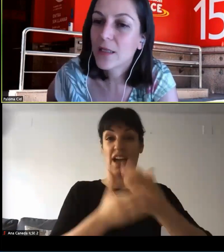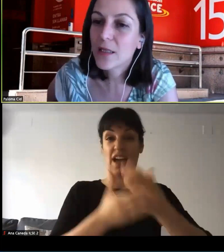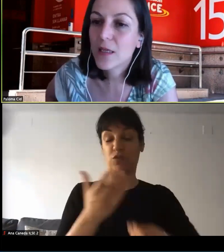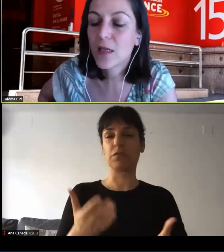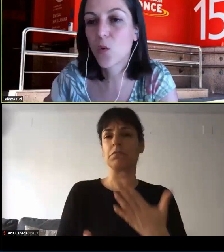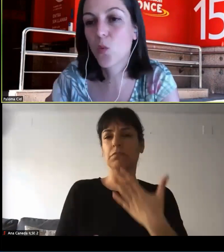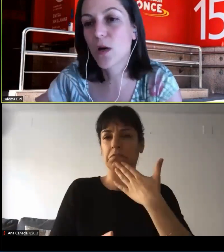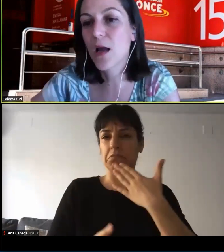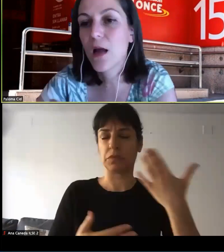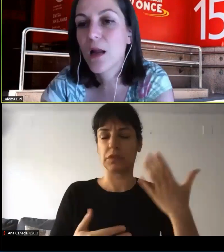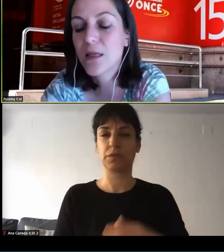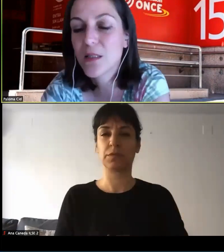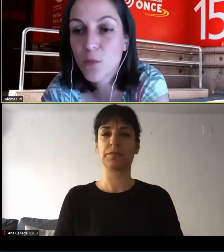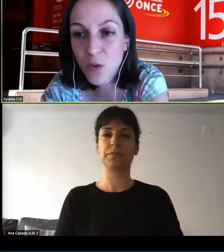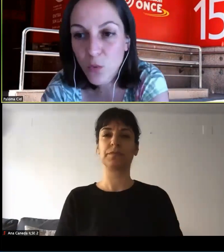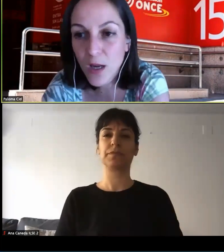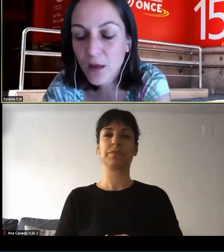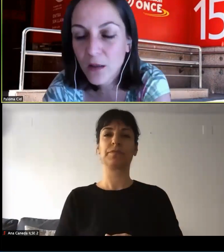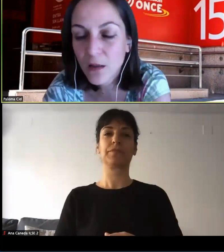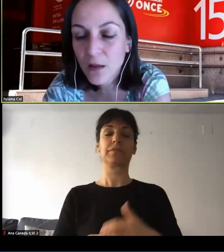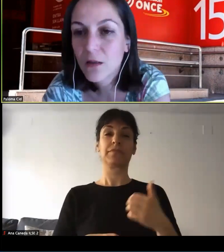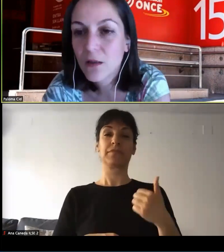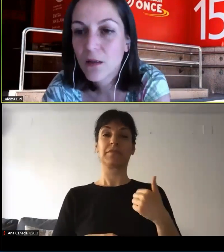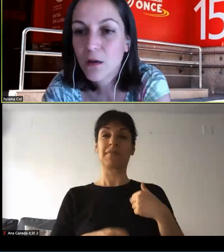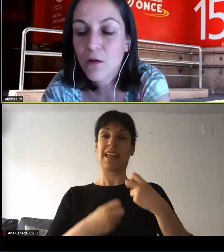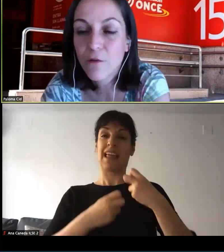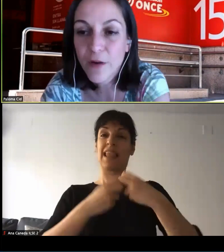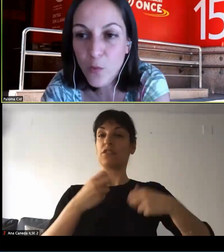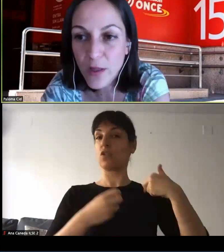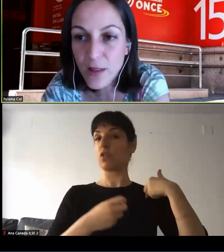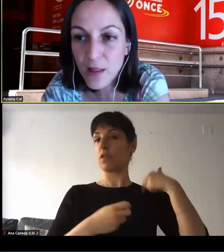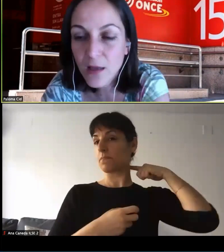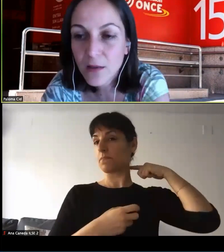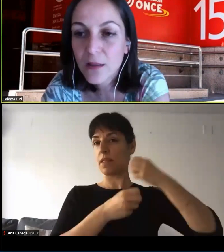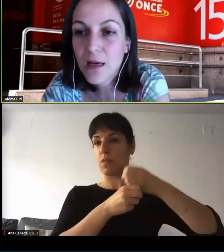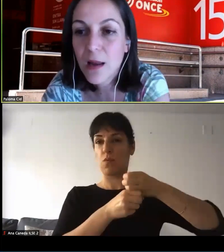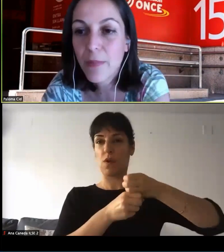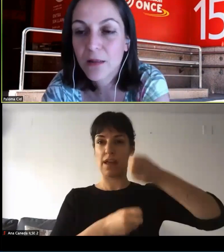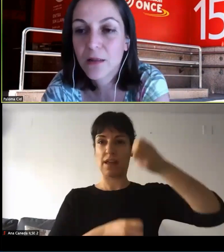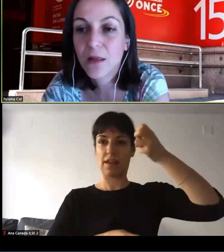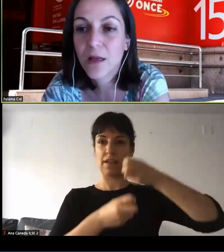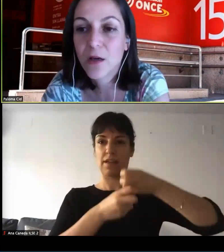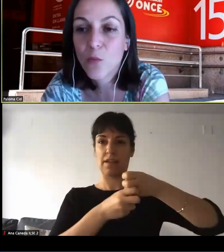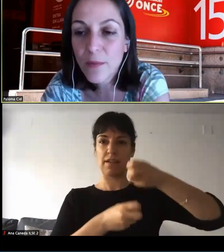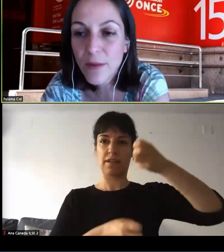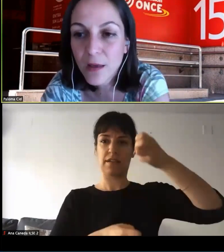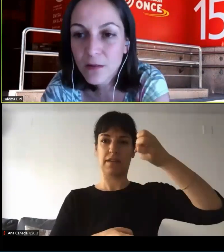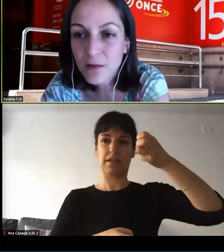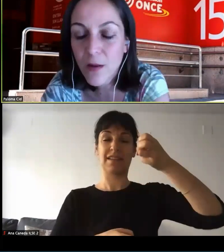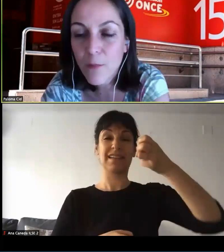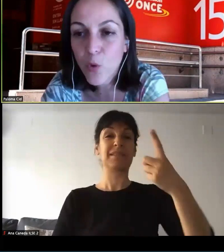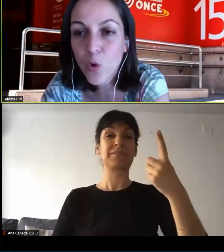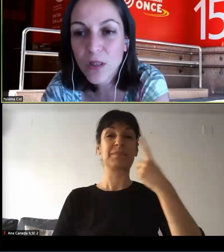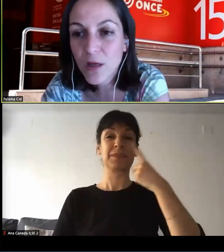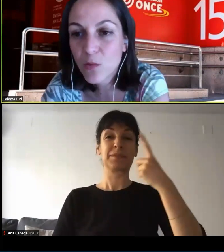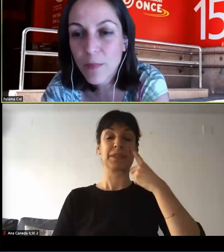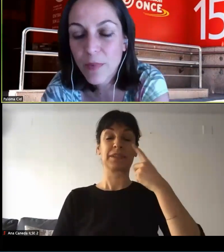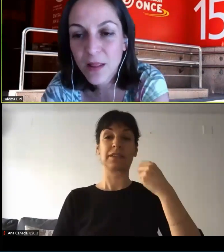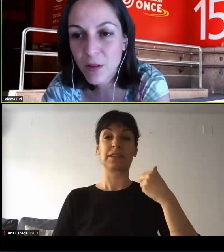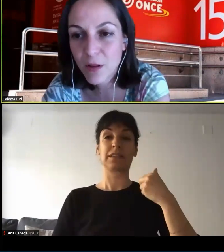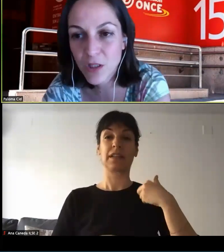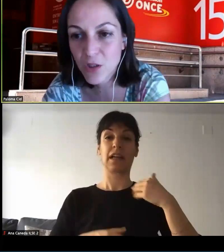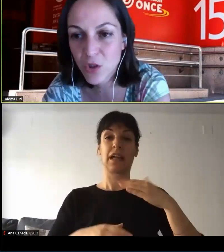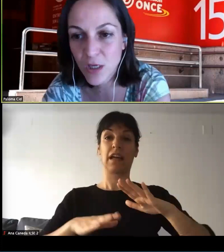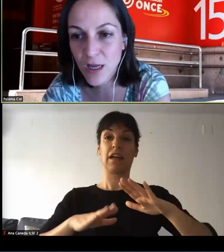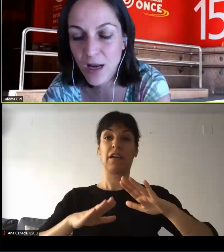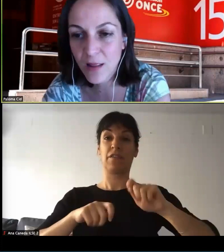que tiene una lesión medular, con frecuencia la parte que no mueve tampoco tiene una